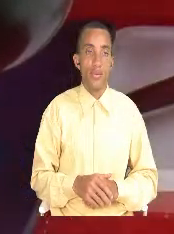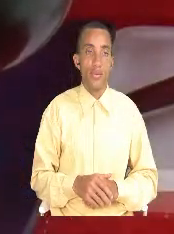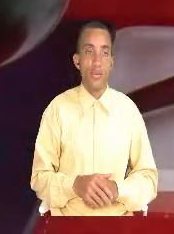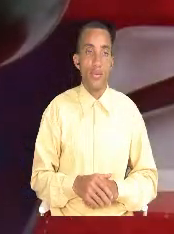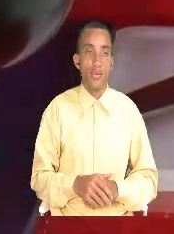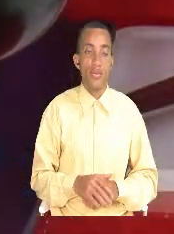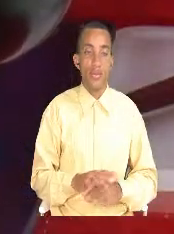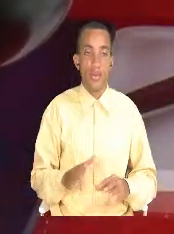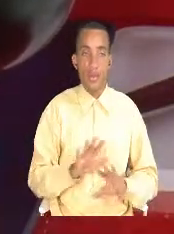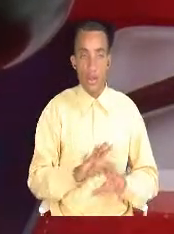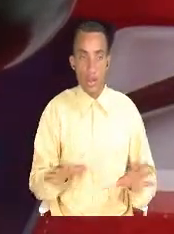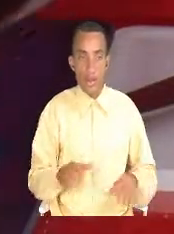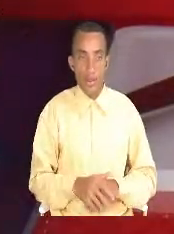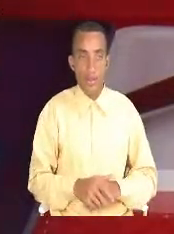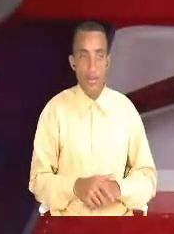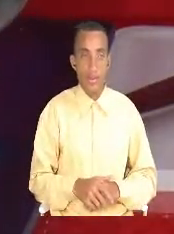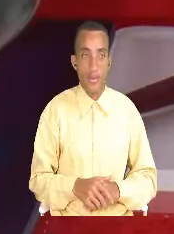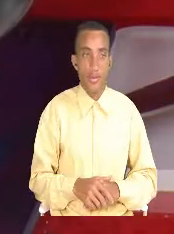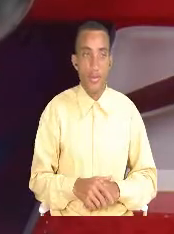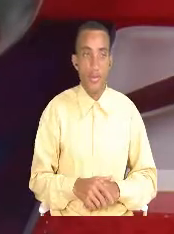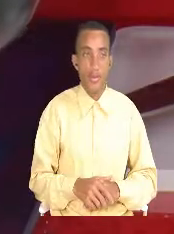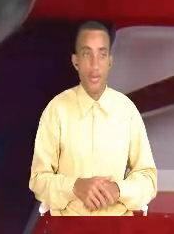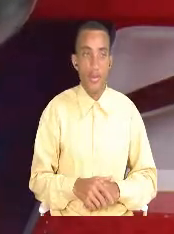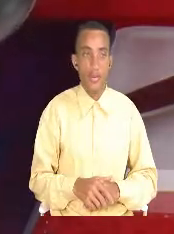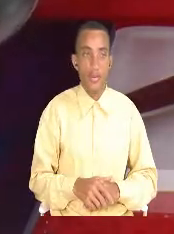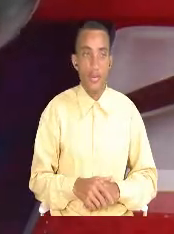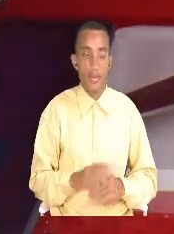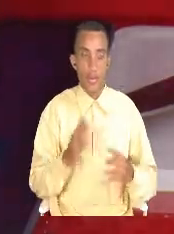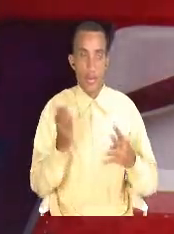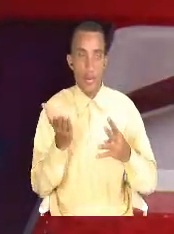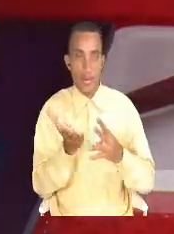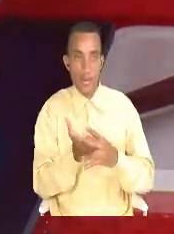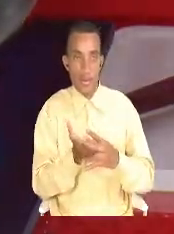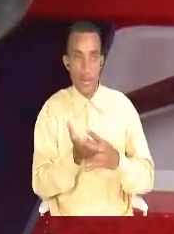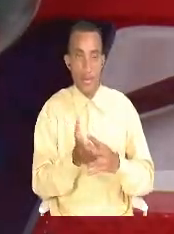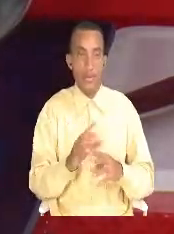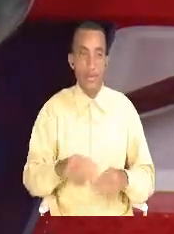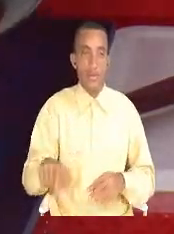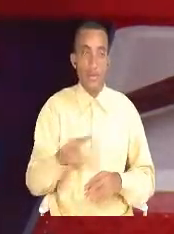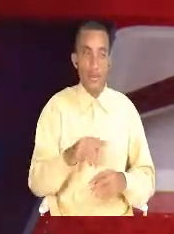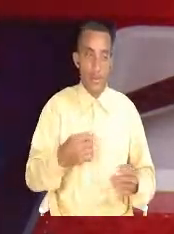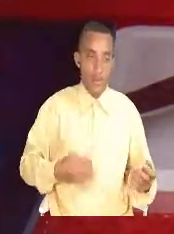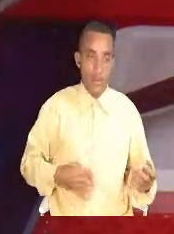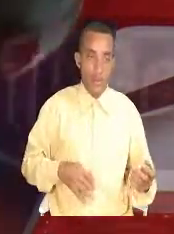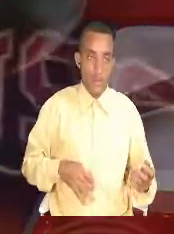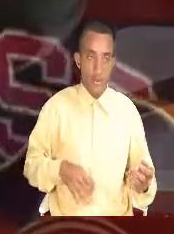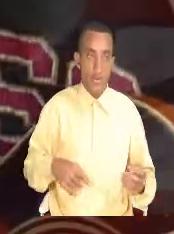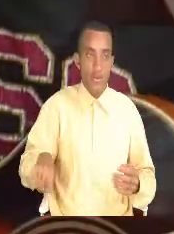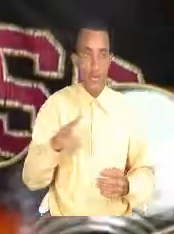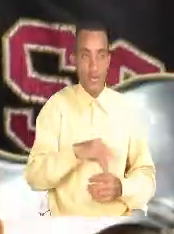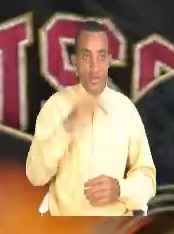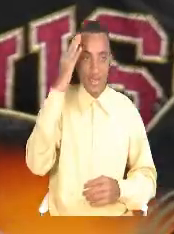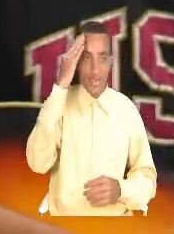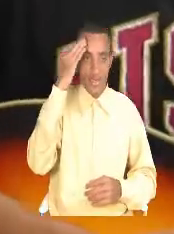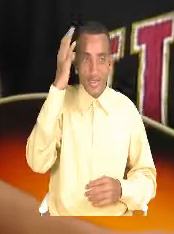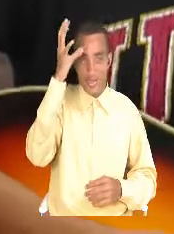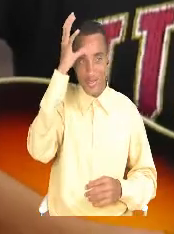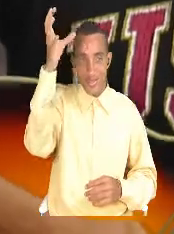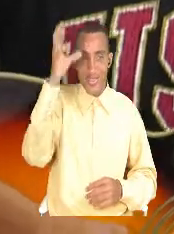Entonces, mientras esto nos da, no sé si mandamos a una pausa comercial con música Ya ustedes son los expertos en